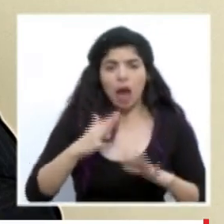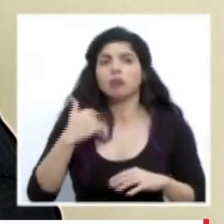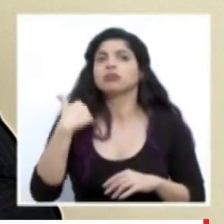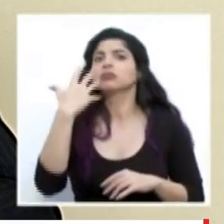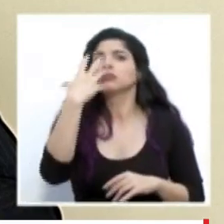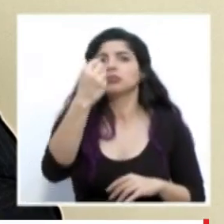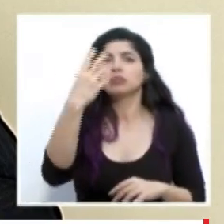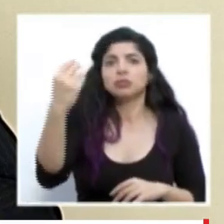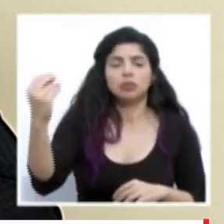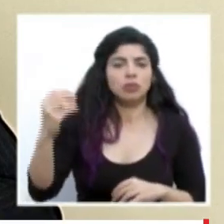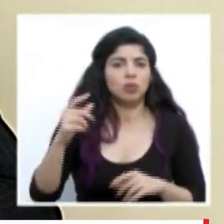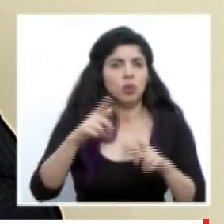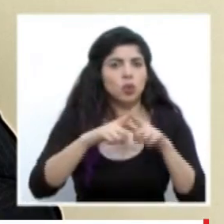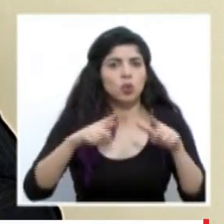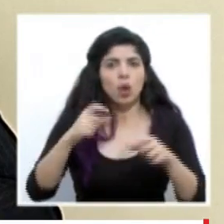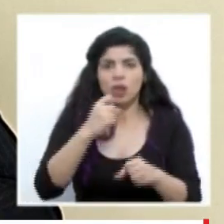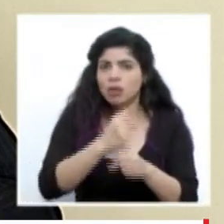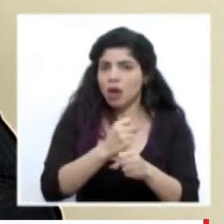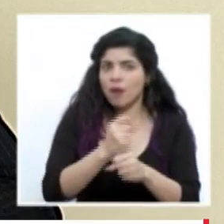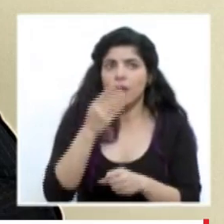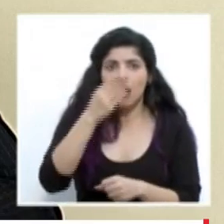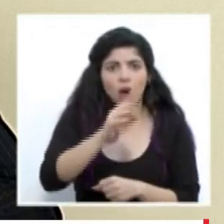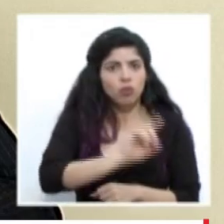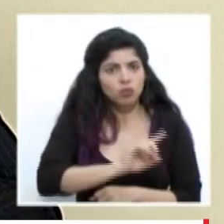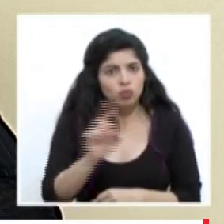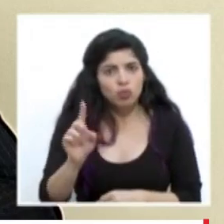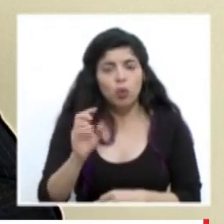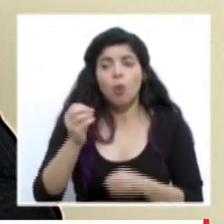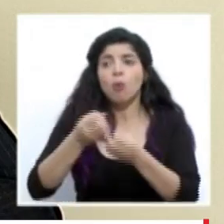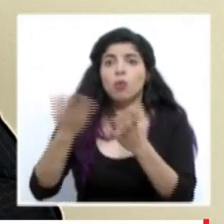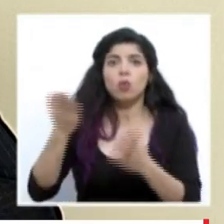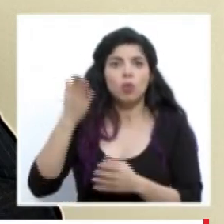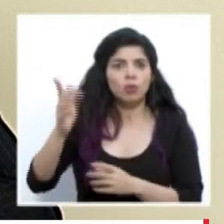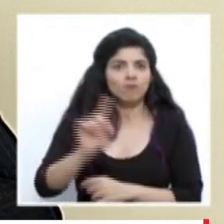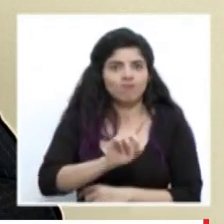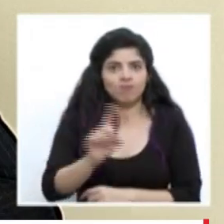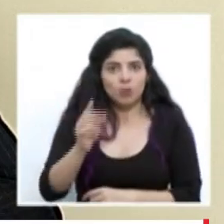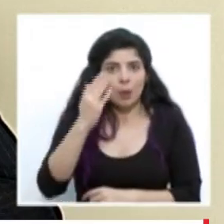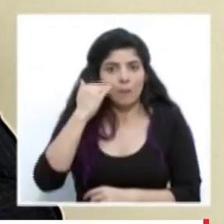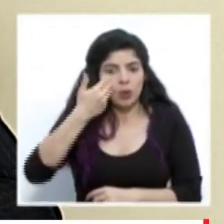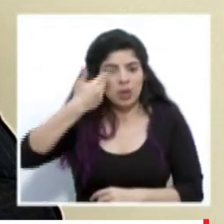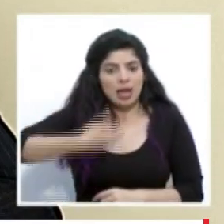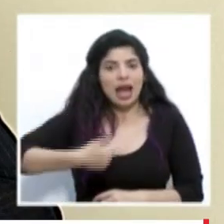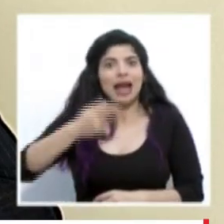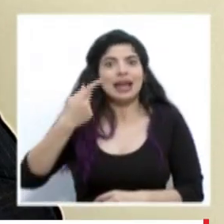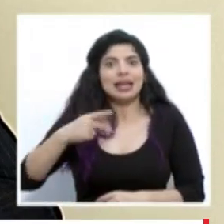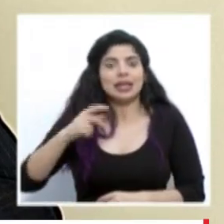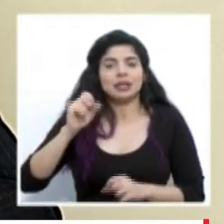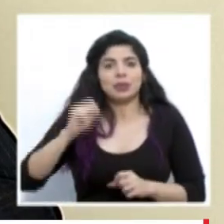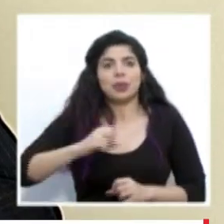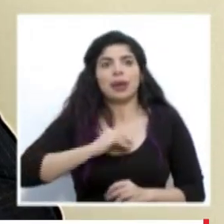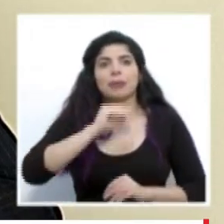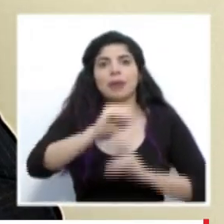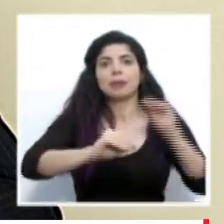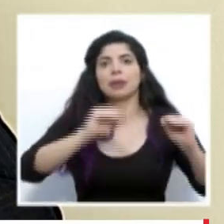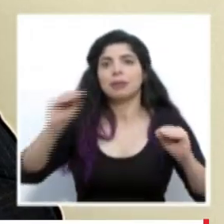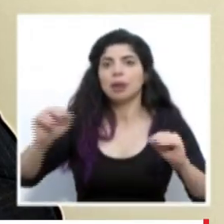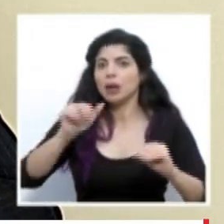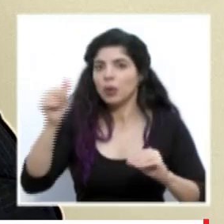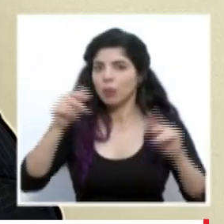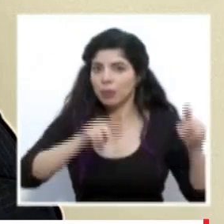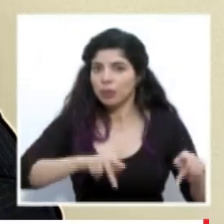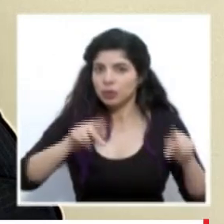por favor a los lugares de trabajo, a los lugares donde hay público, porque ahí están con el riesgo de infectar a otras personas.